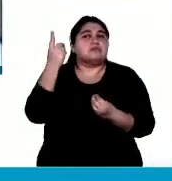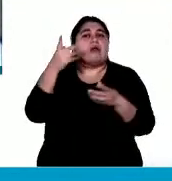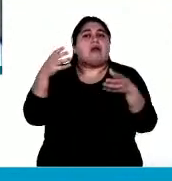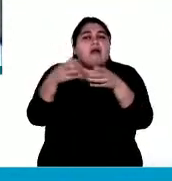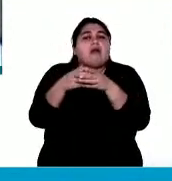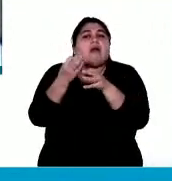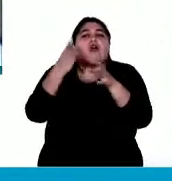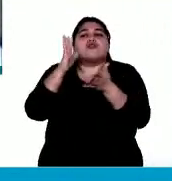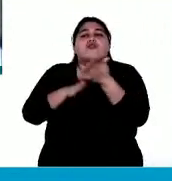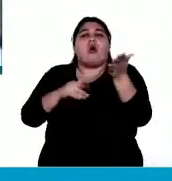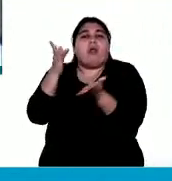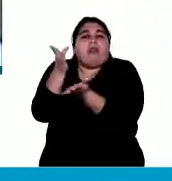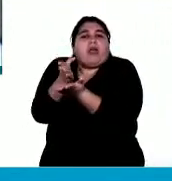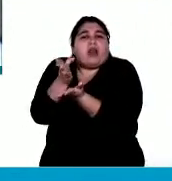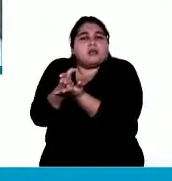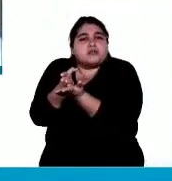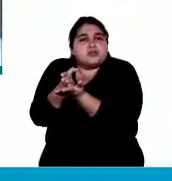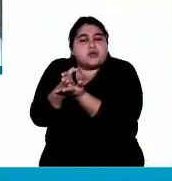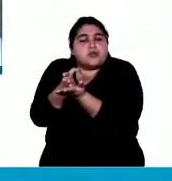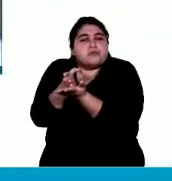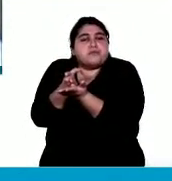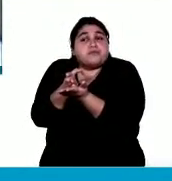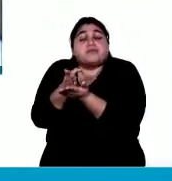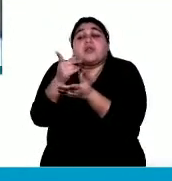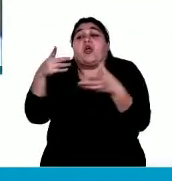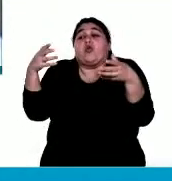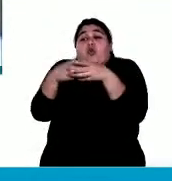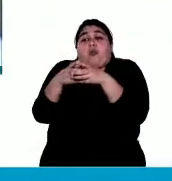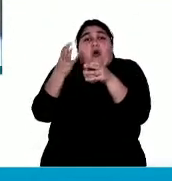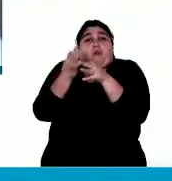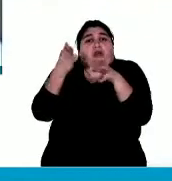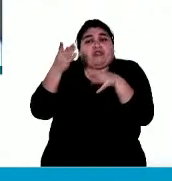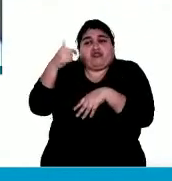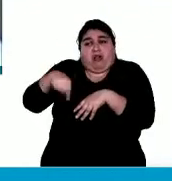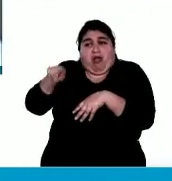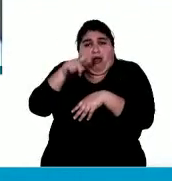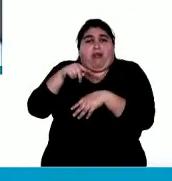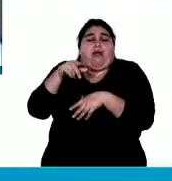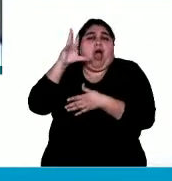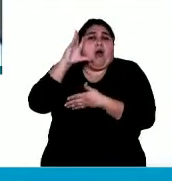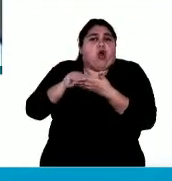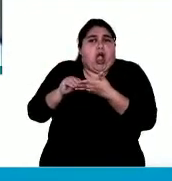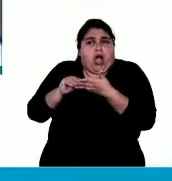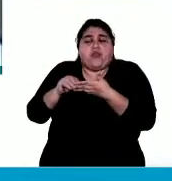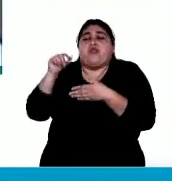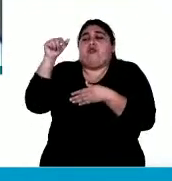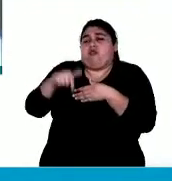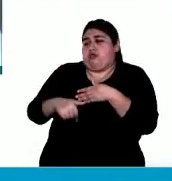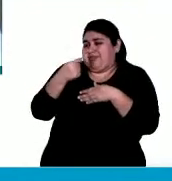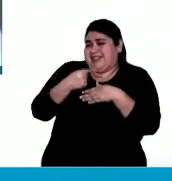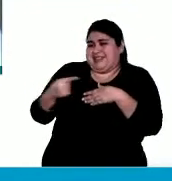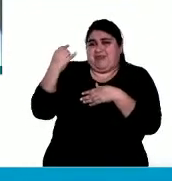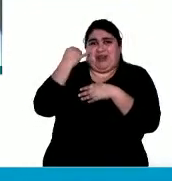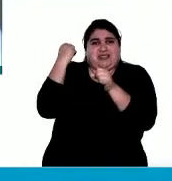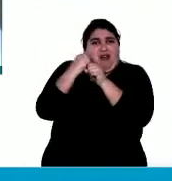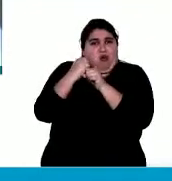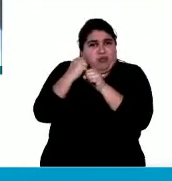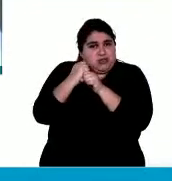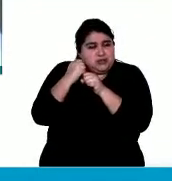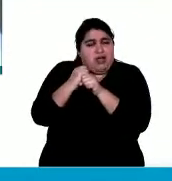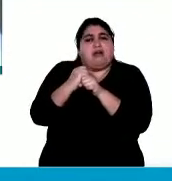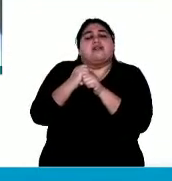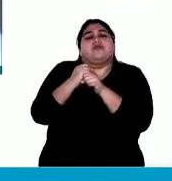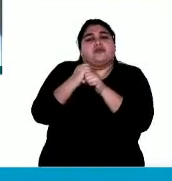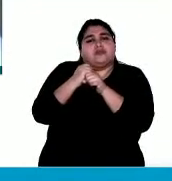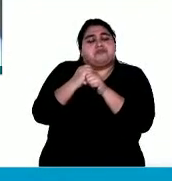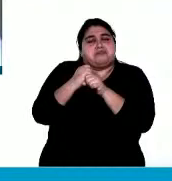en derecho. Este comité de expertos en derecho que se ha puesto en funcionamiento esta semana no ha sido, y también hay